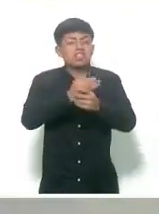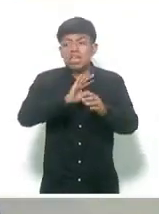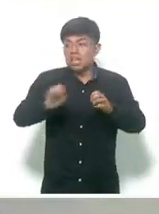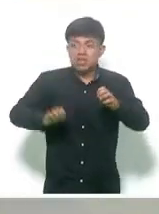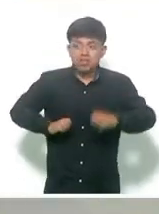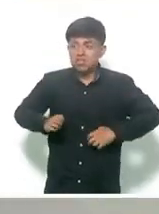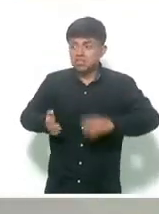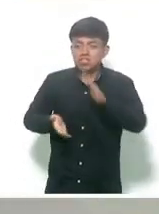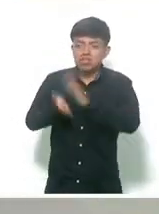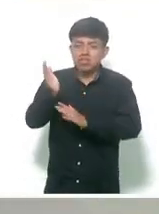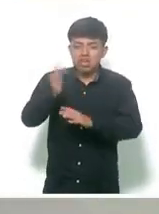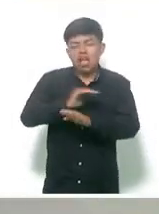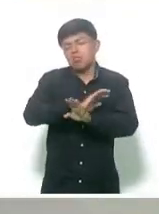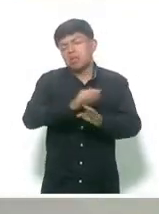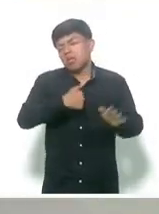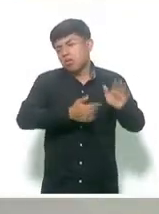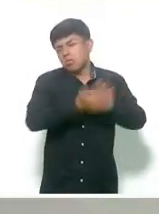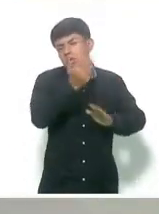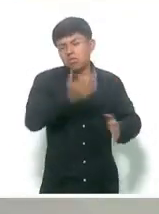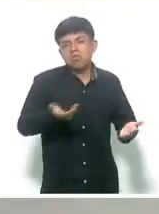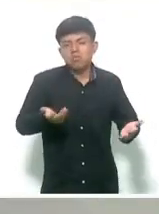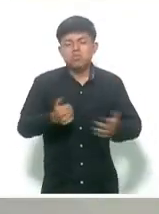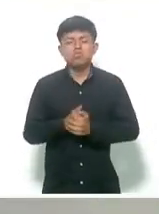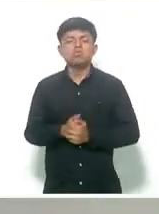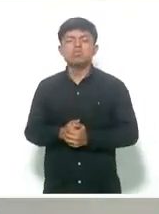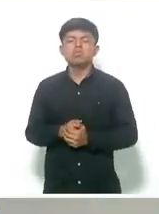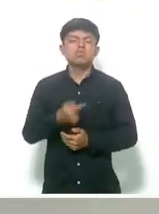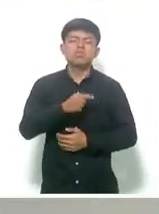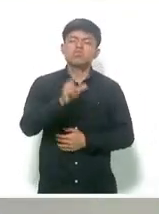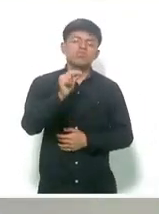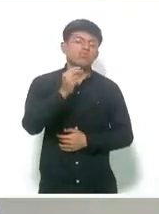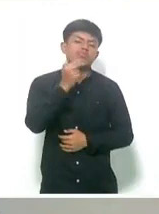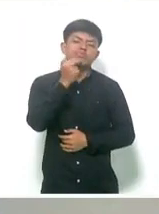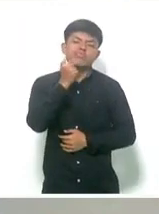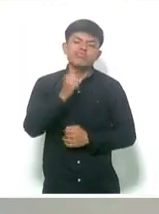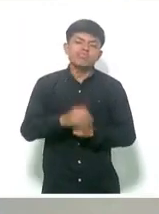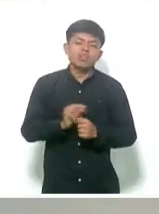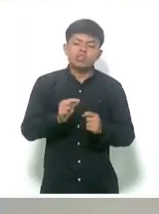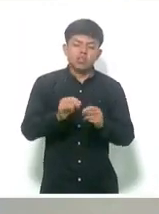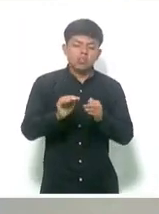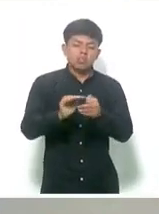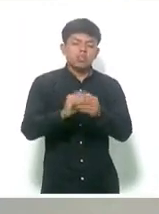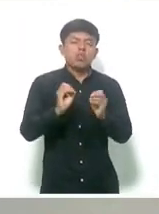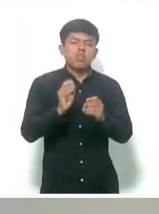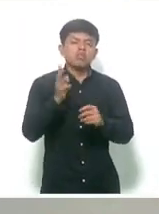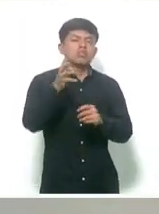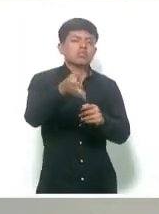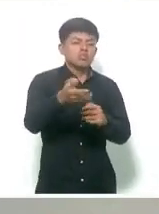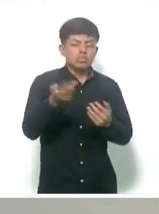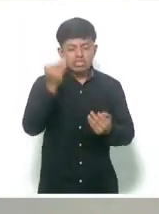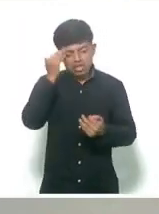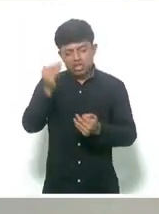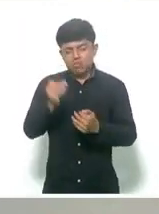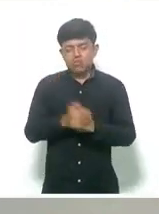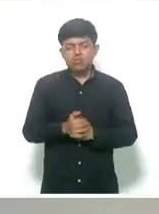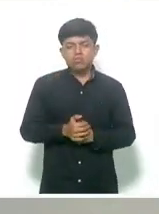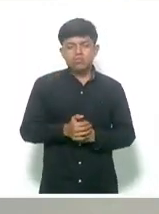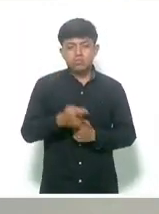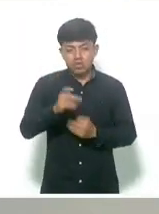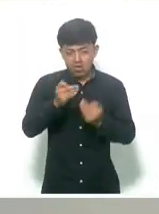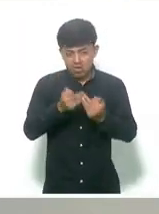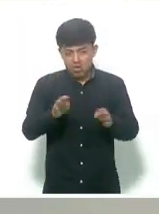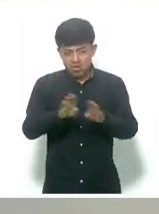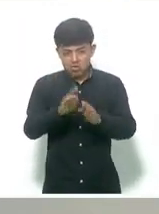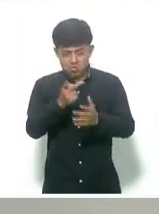surgían por todos lados eh eso no te sirve en el ni en el corto ni en el mediano ni en el largo plazo no lo que se está